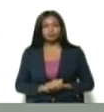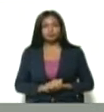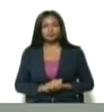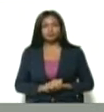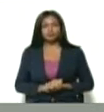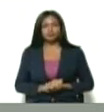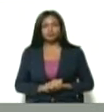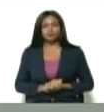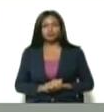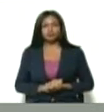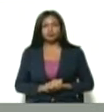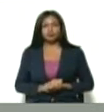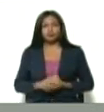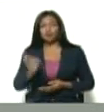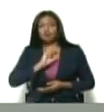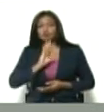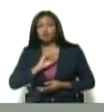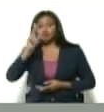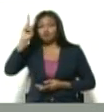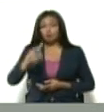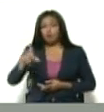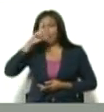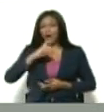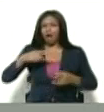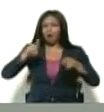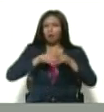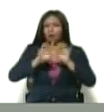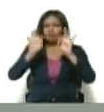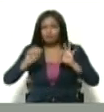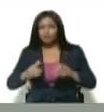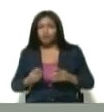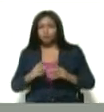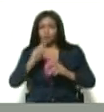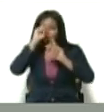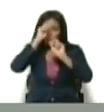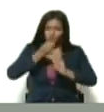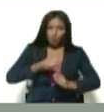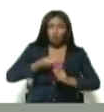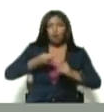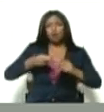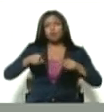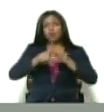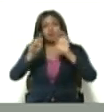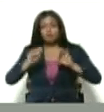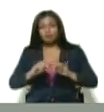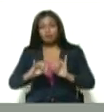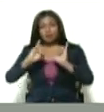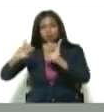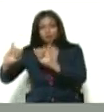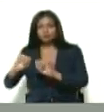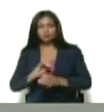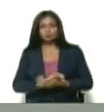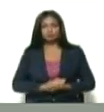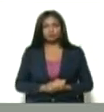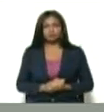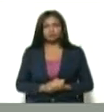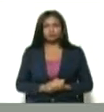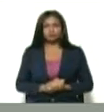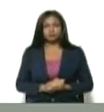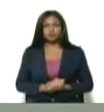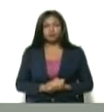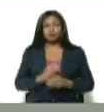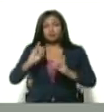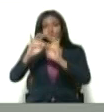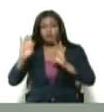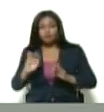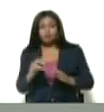Y las Pascuas judías todos los años conmemoraban y conmemoran eso todavía. En esas Pascuas